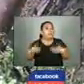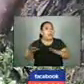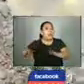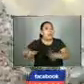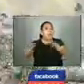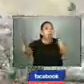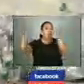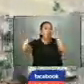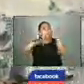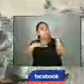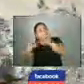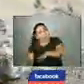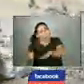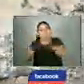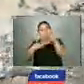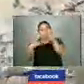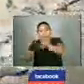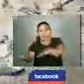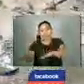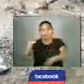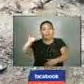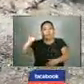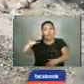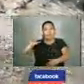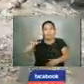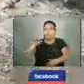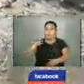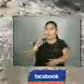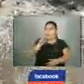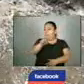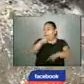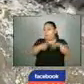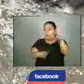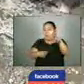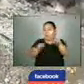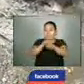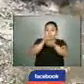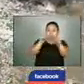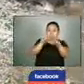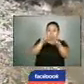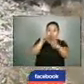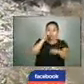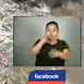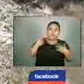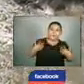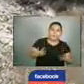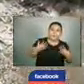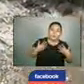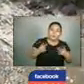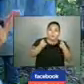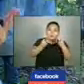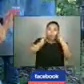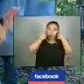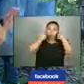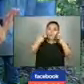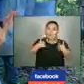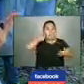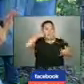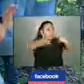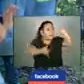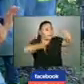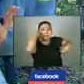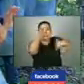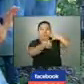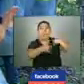árboles. Nosotros desde las dos, a la una y media de la mañana fue eso, desde esa hora estamos despiertos, hemos llamado a todos